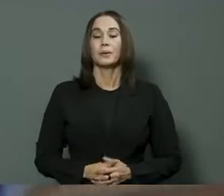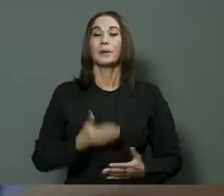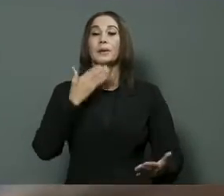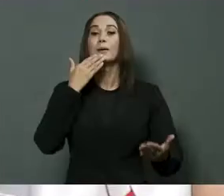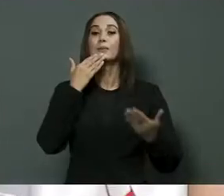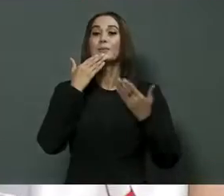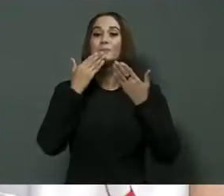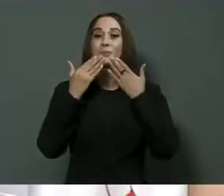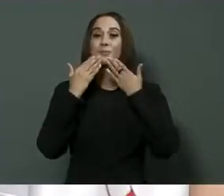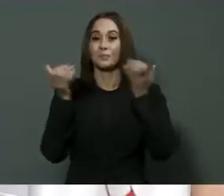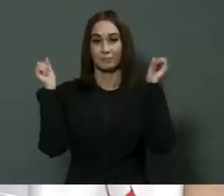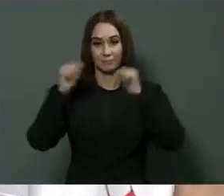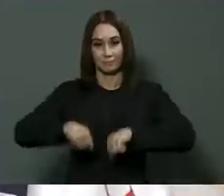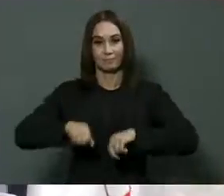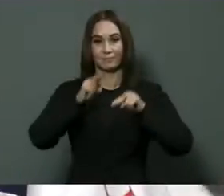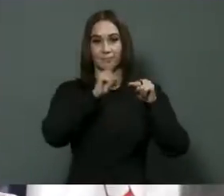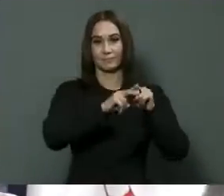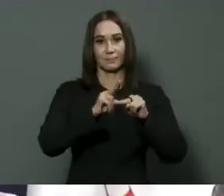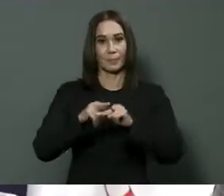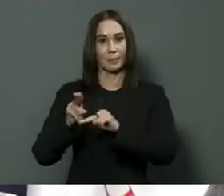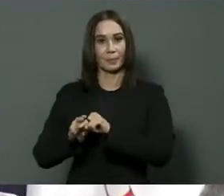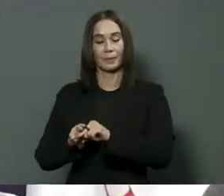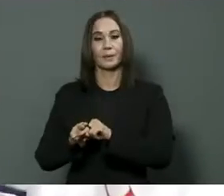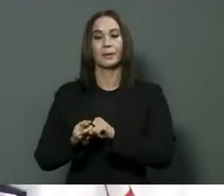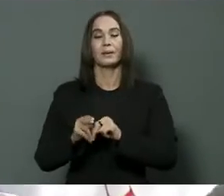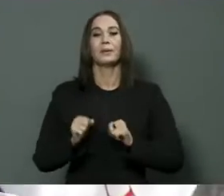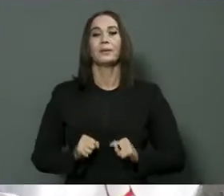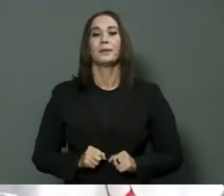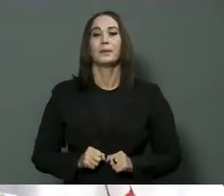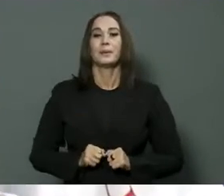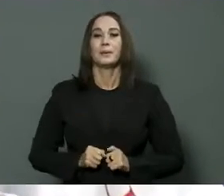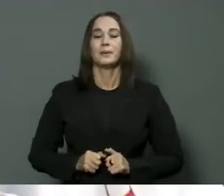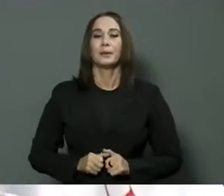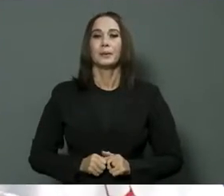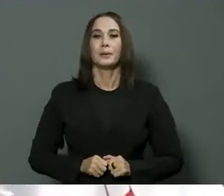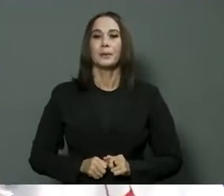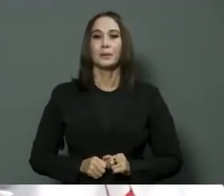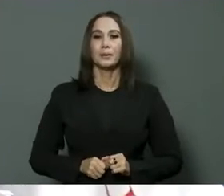Muchísimas gracias, pueden sentarse. La memoria está allí.